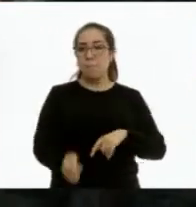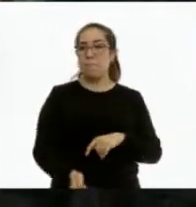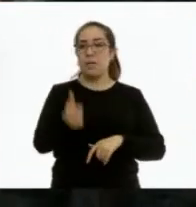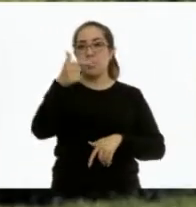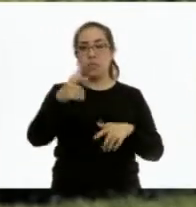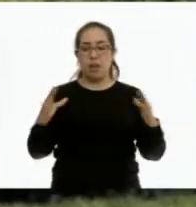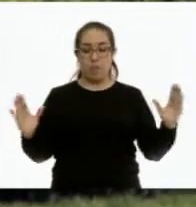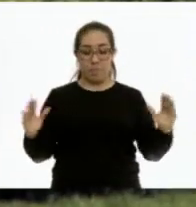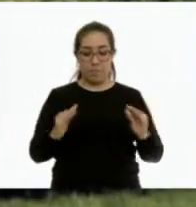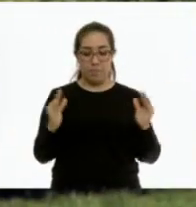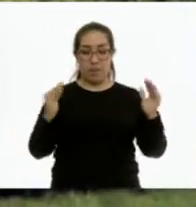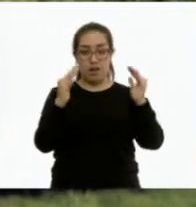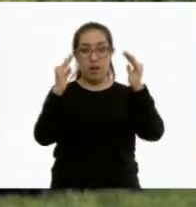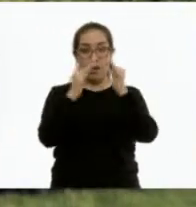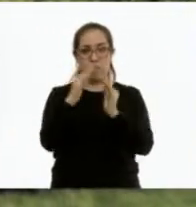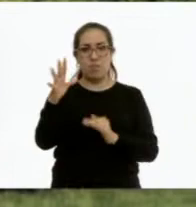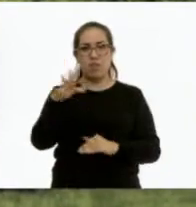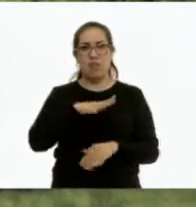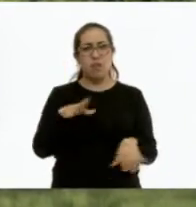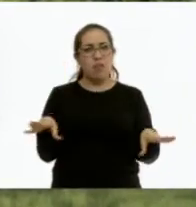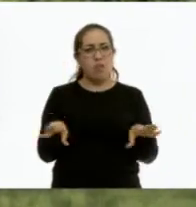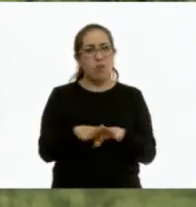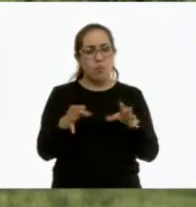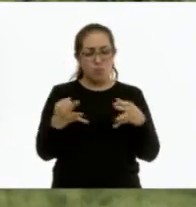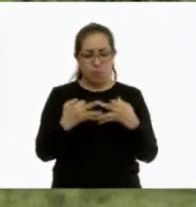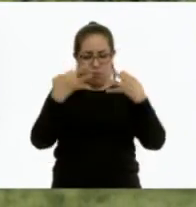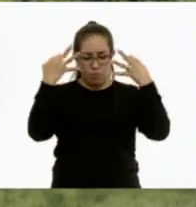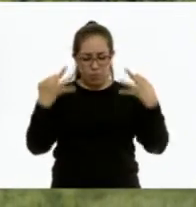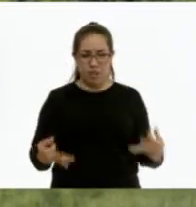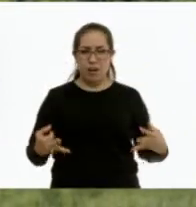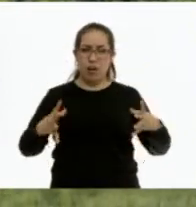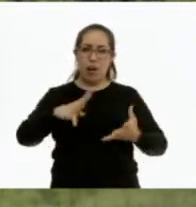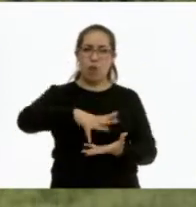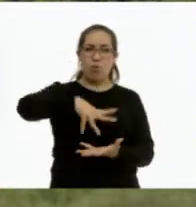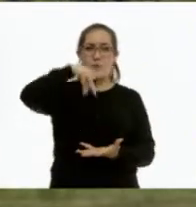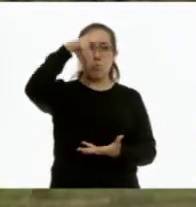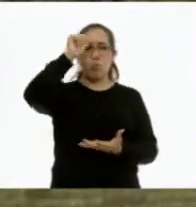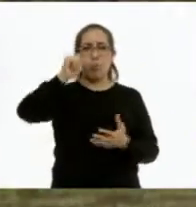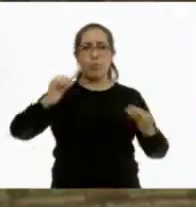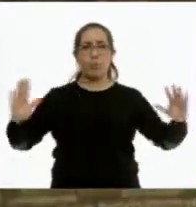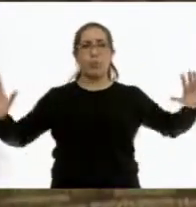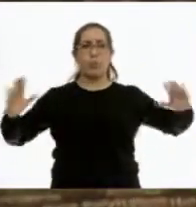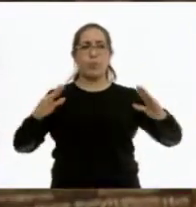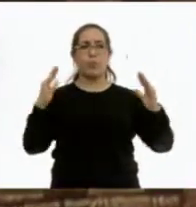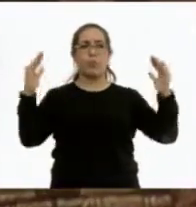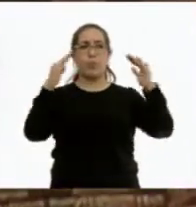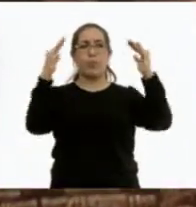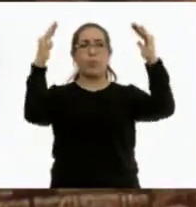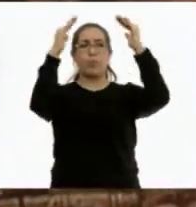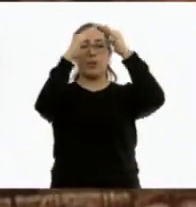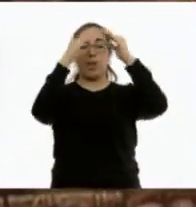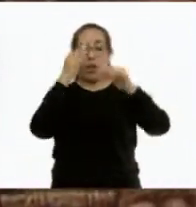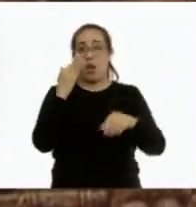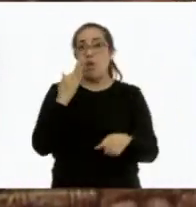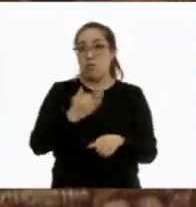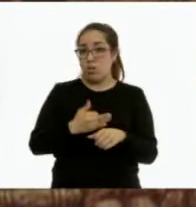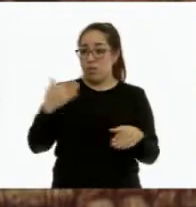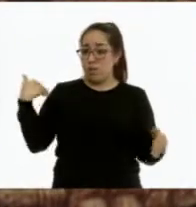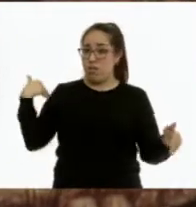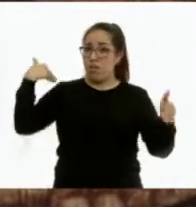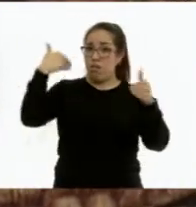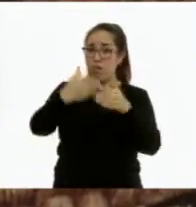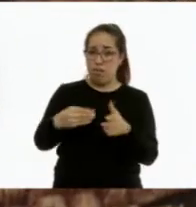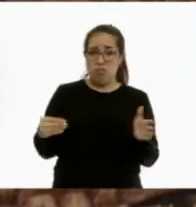mesoamericana, formada por un gigantesco cono de tierra ondulante. Aún hoy día, impresionan las enormes